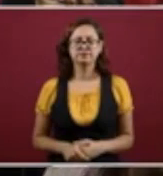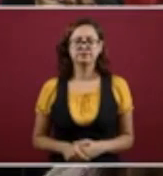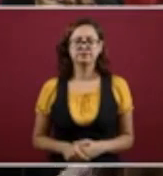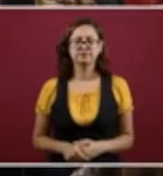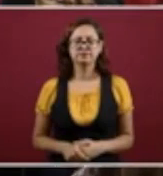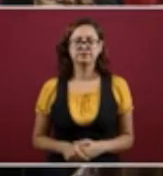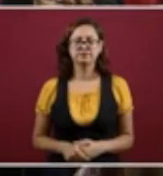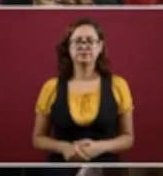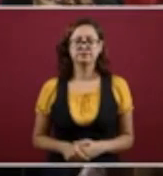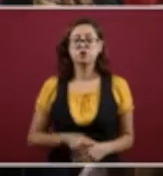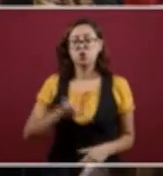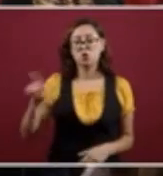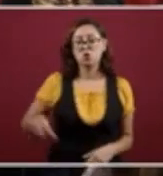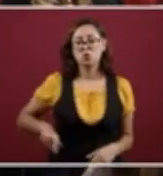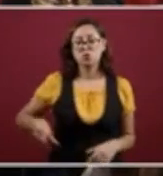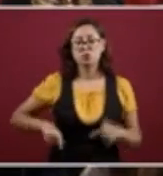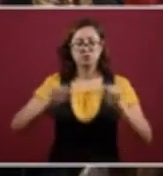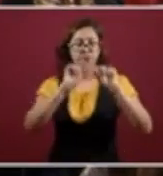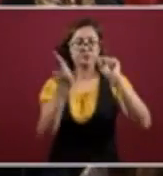Gobierno de México.